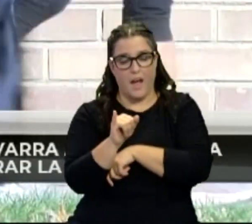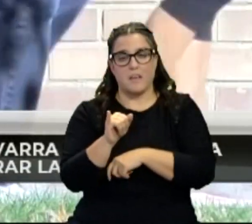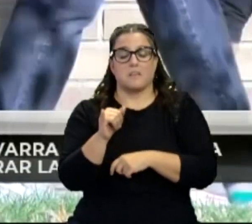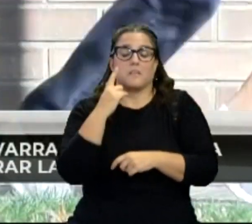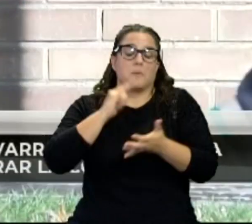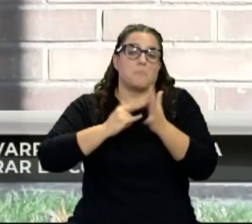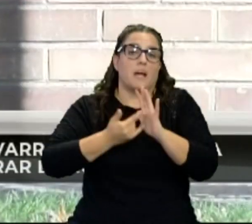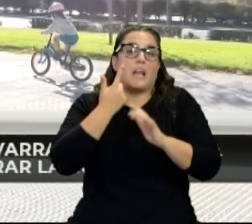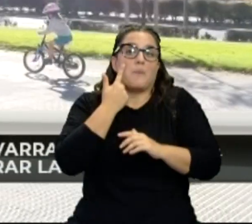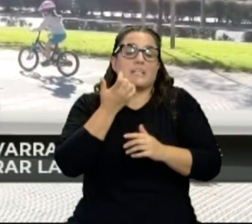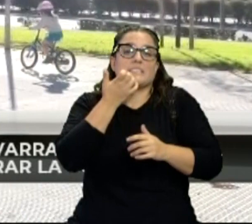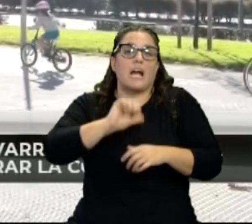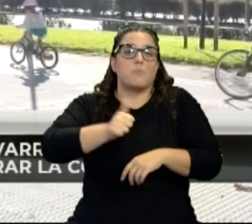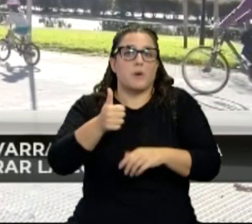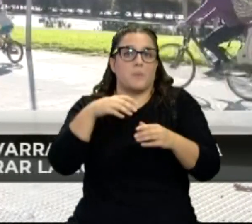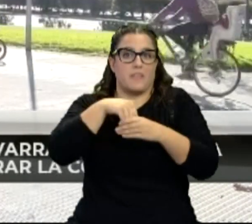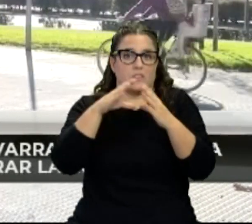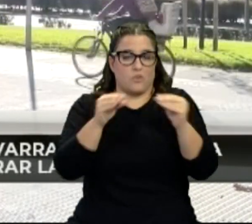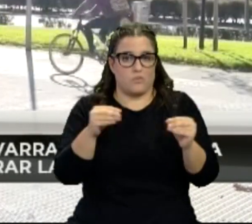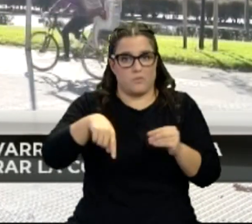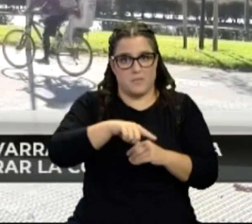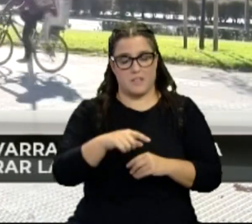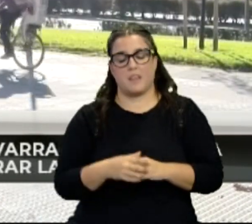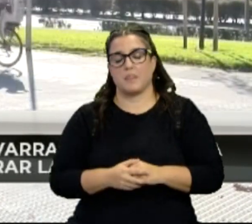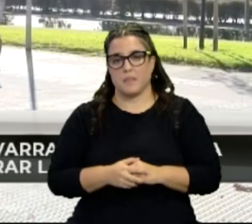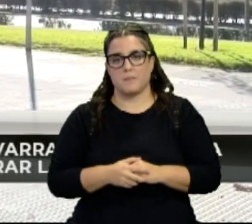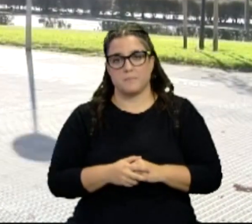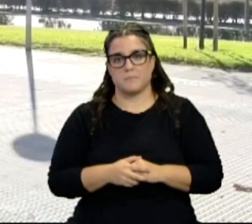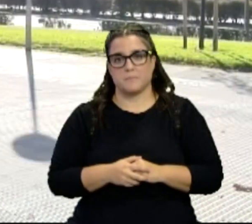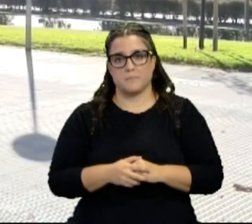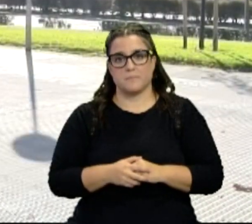aprobado este vial peatonal en el campus.